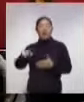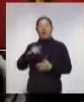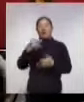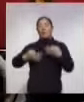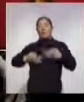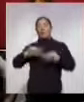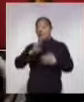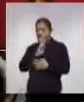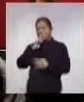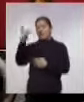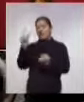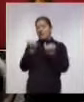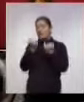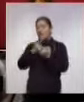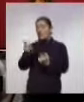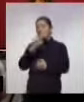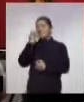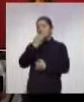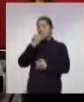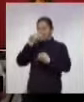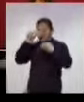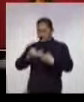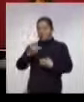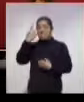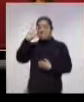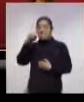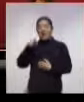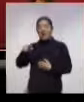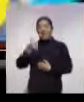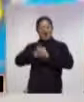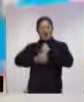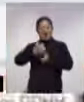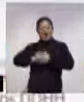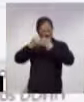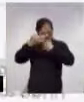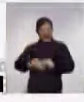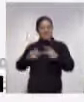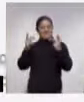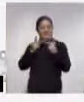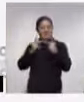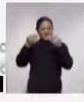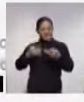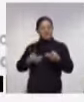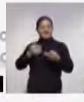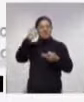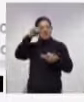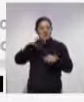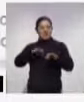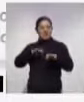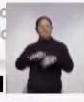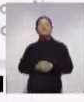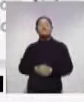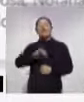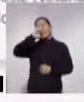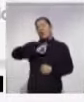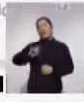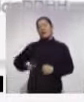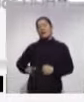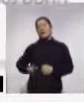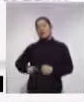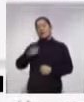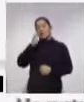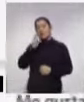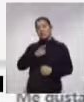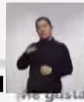y establecer una escuela judicial para generar una auténtica carrera judicial. La secretaria de Gobernación, Olga Sánchez Cordero, condenó el